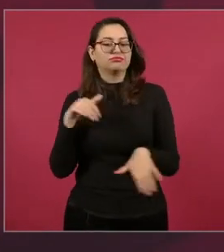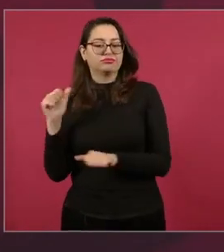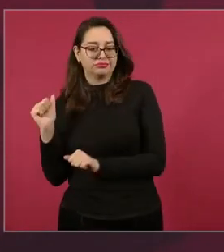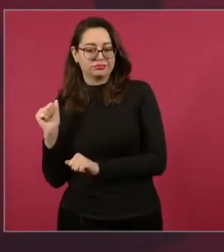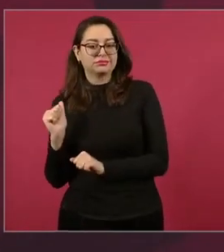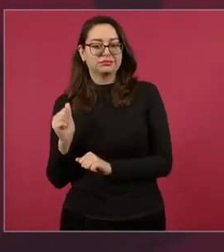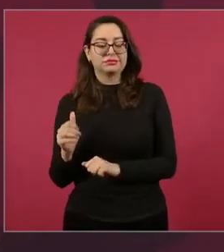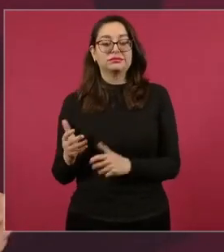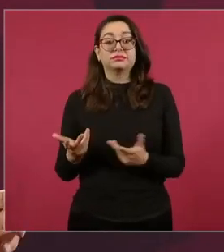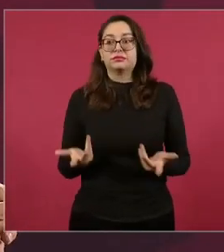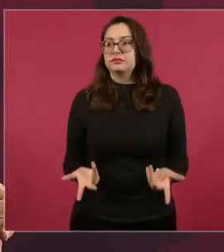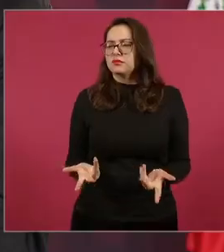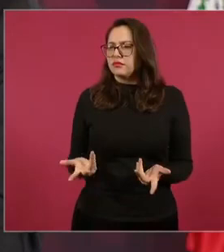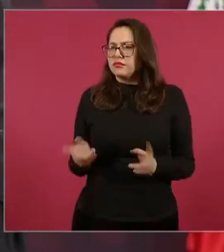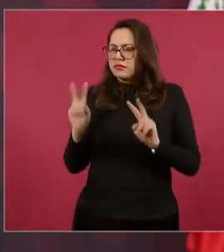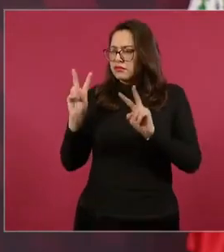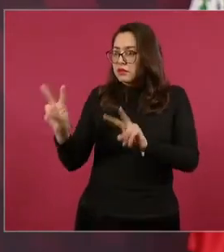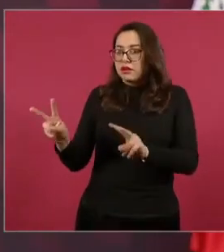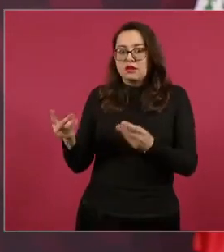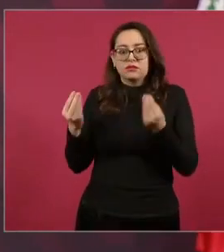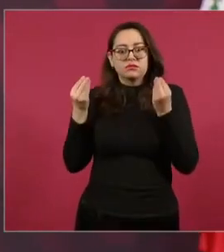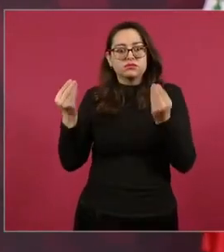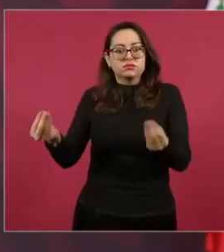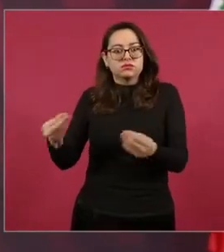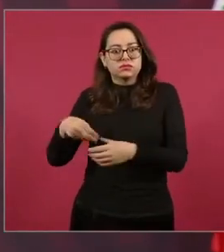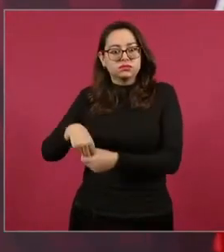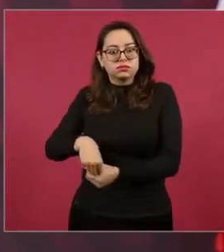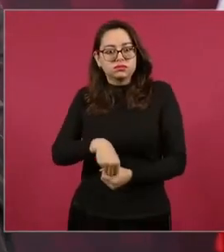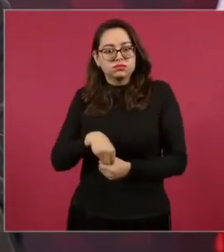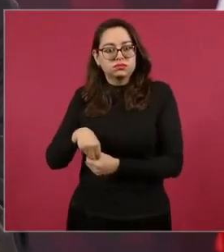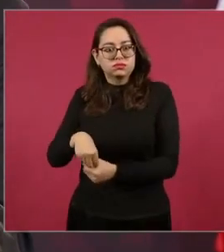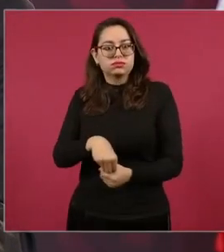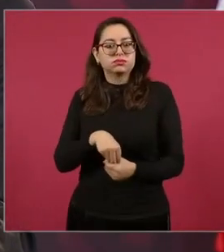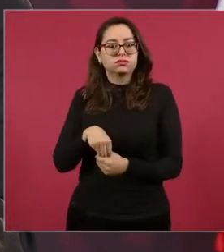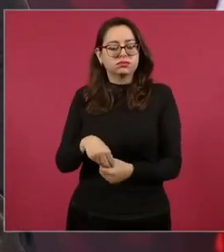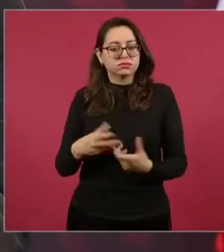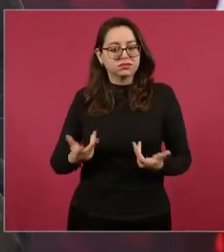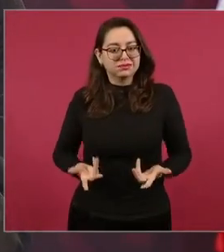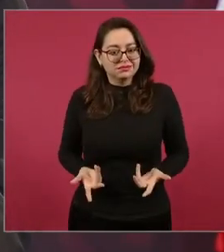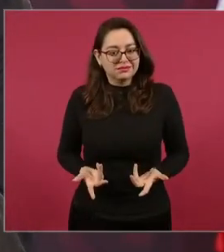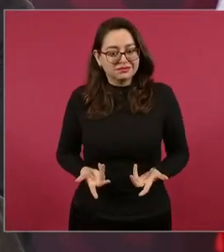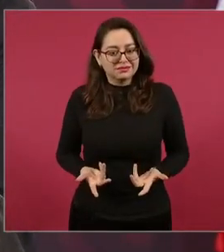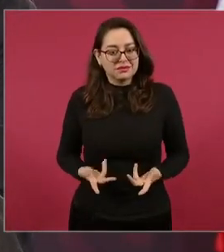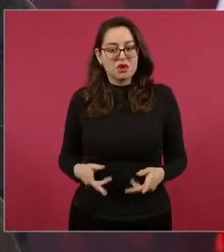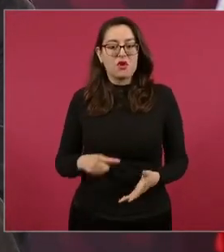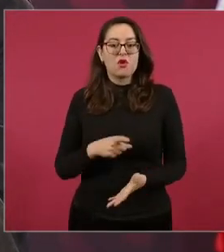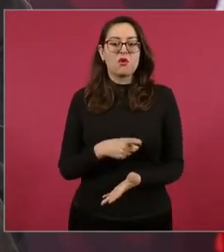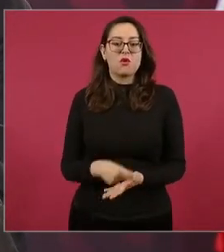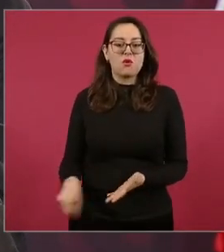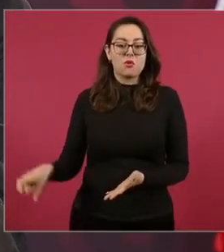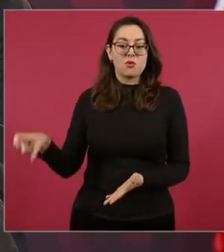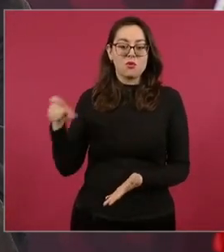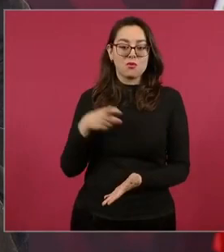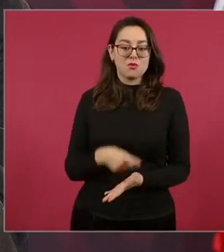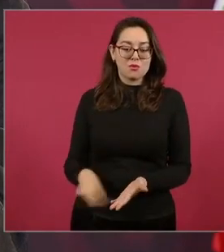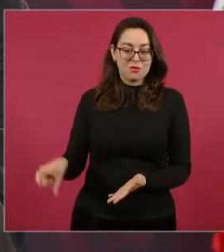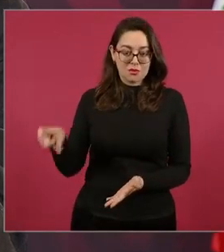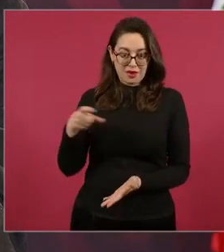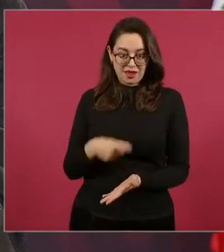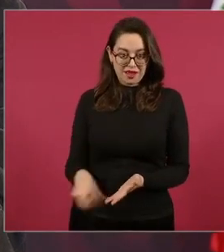y pues no los quitamos, esa es la decisión del gobierno de la